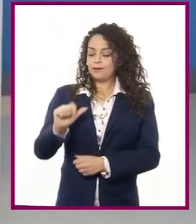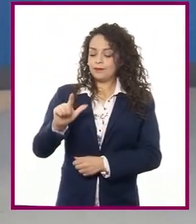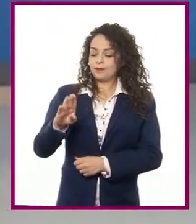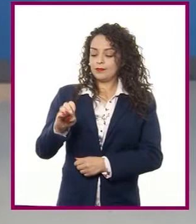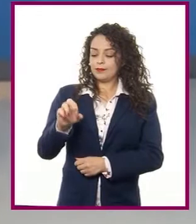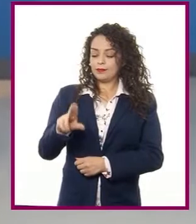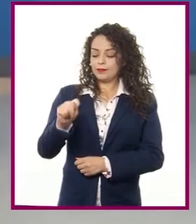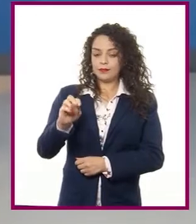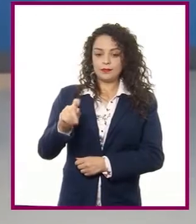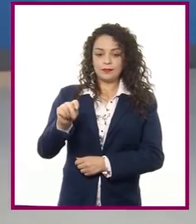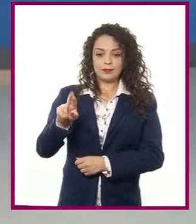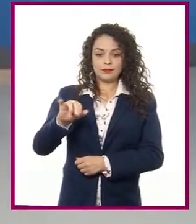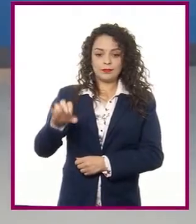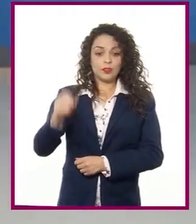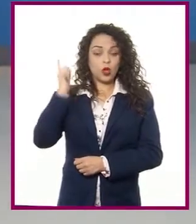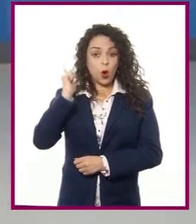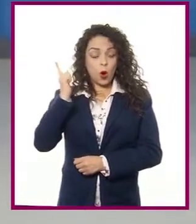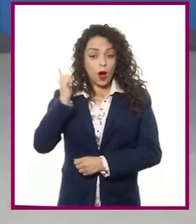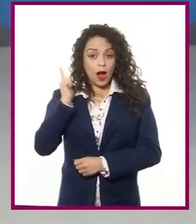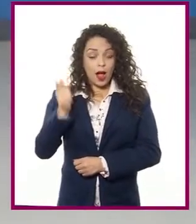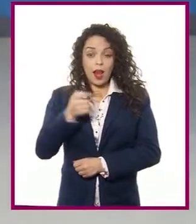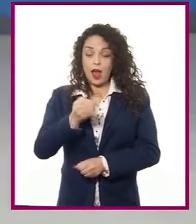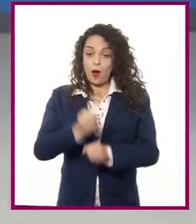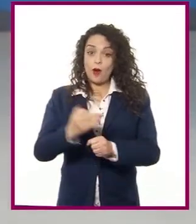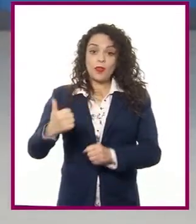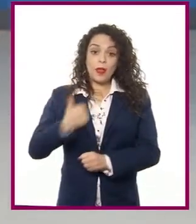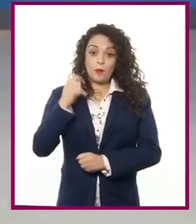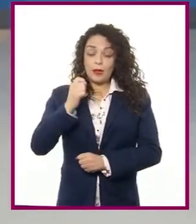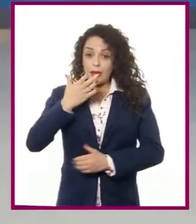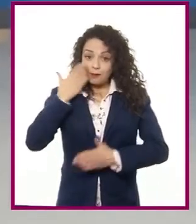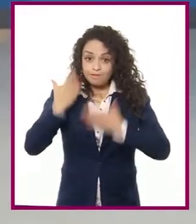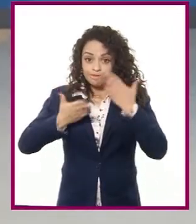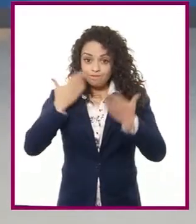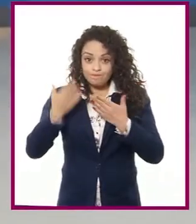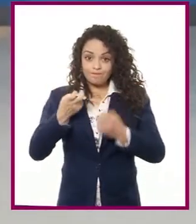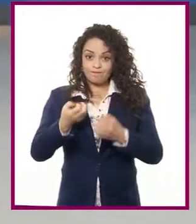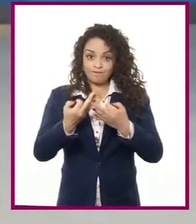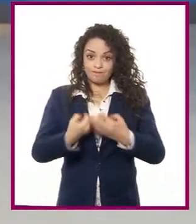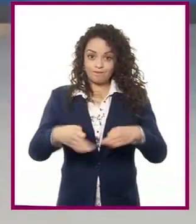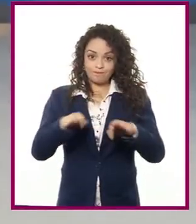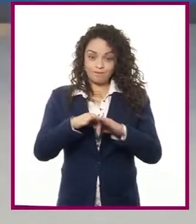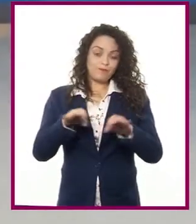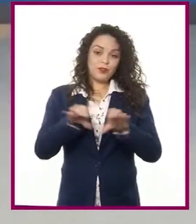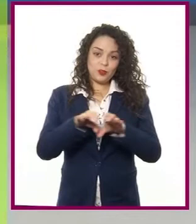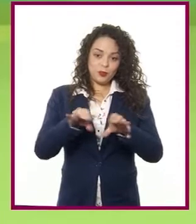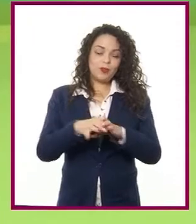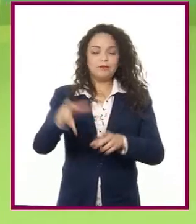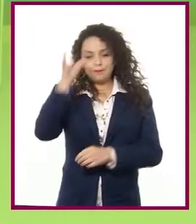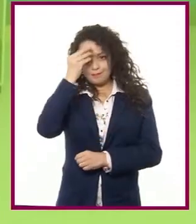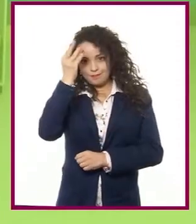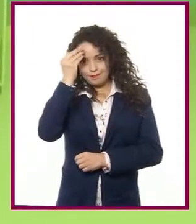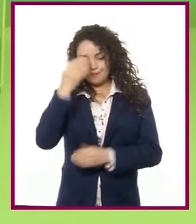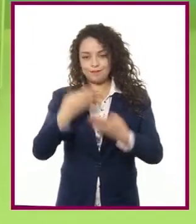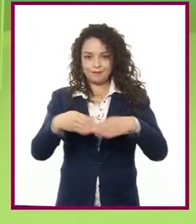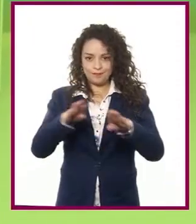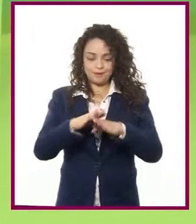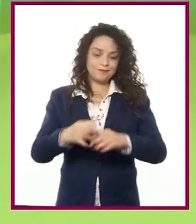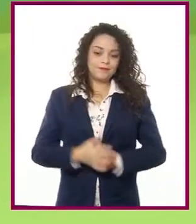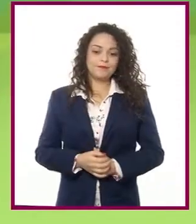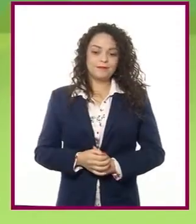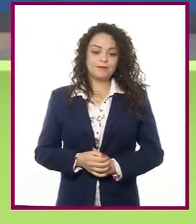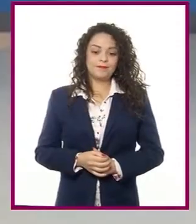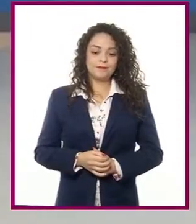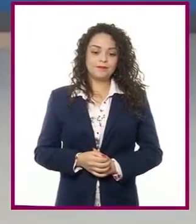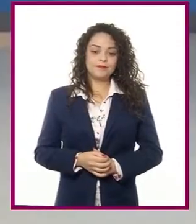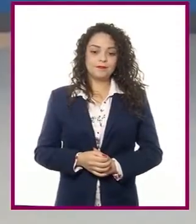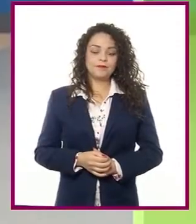Espero que en estos días estén aprovechando la oportunidad de estudiar en esta modalidad a través de Aprende en Casa. Recuerden